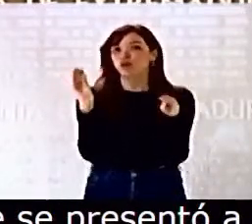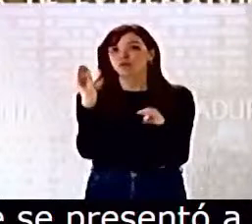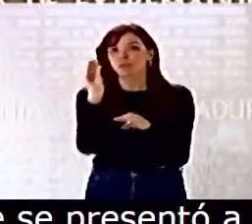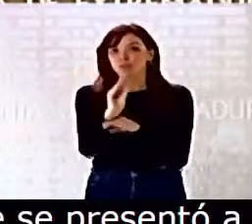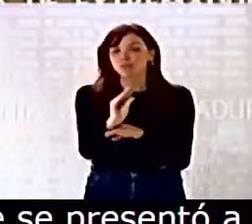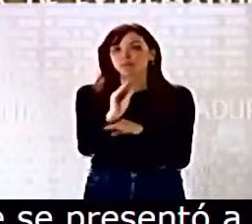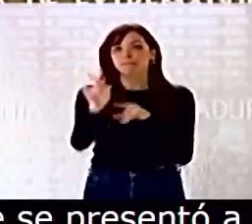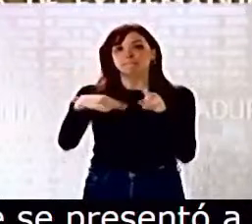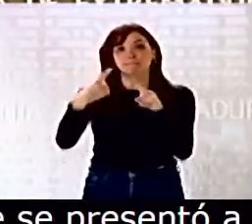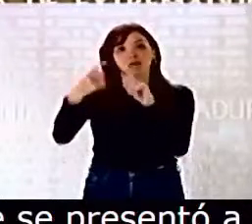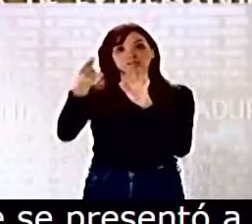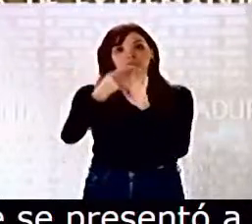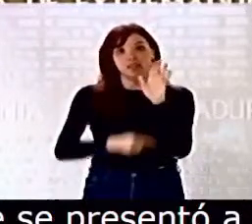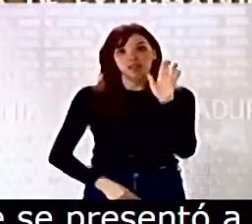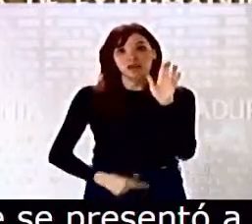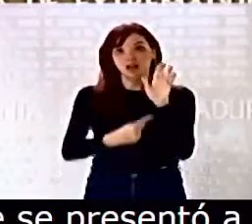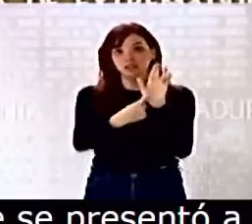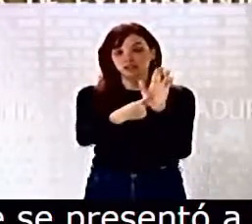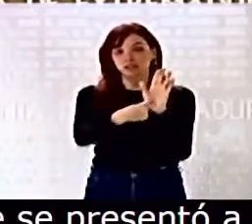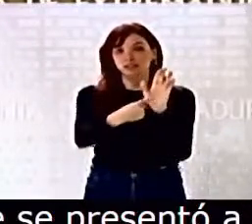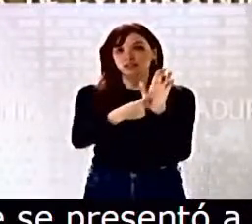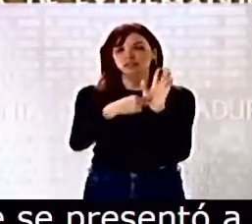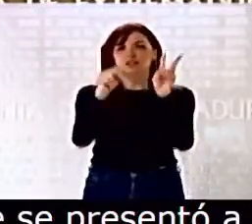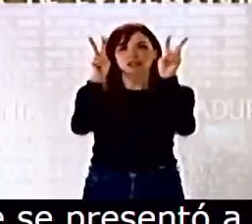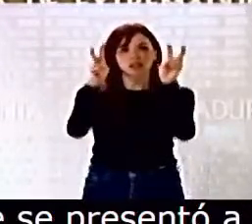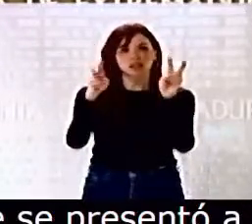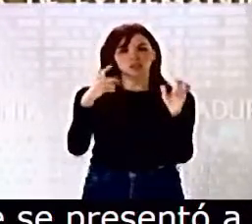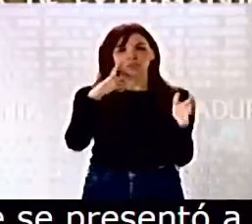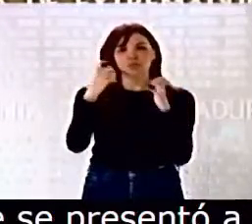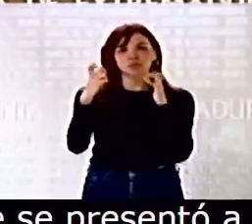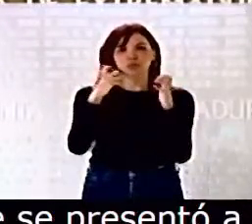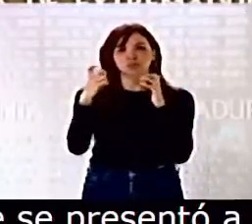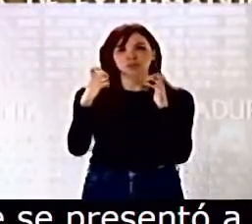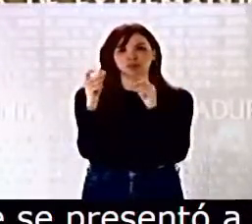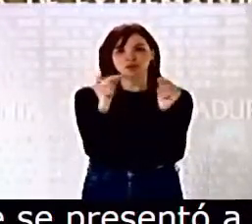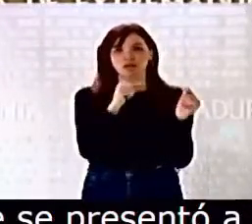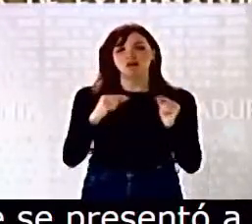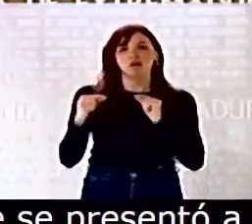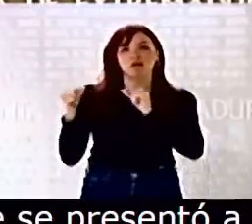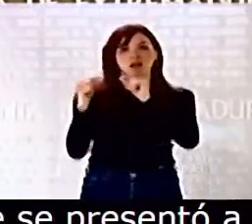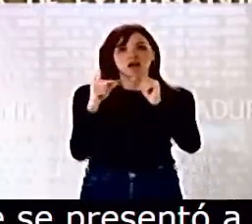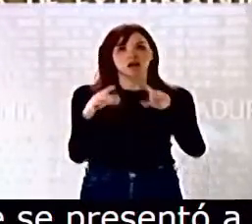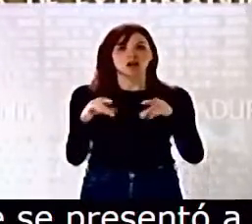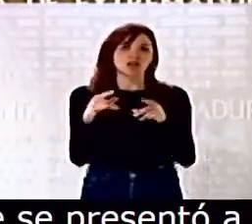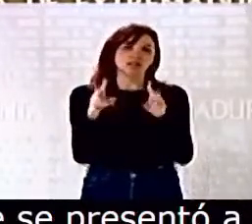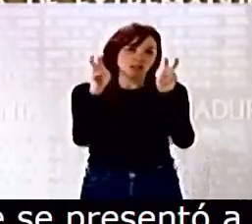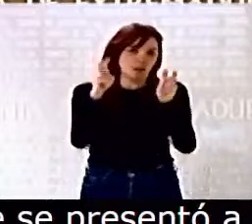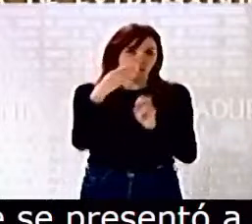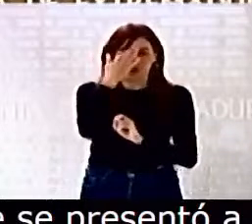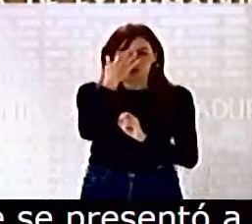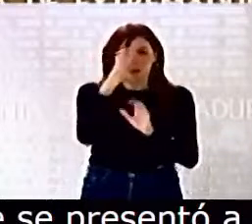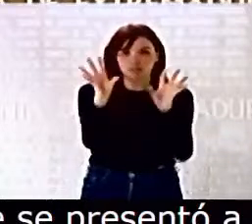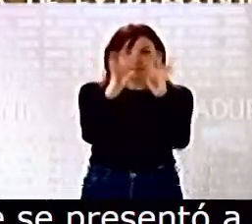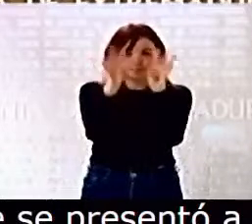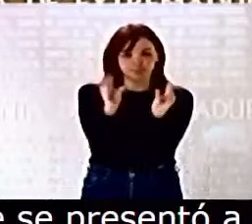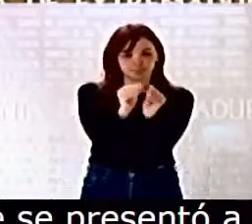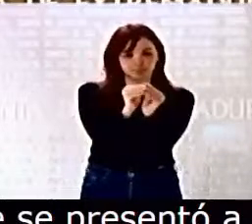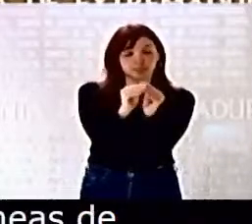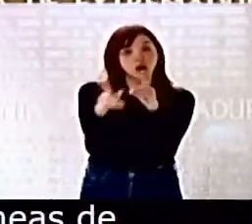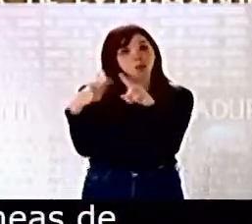y medidas los aspectos más destacados del debate del Estado de la región y de la concertación